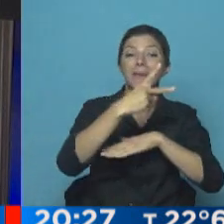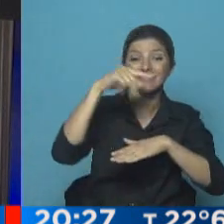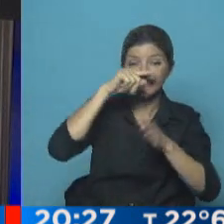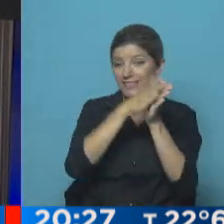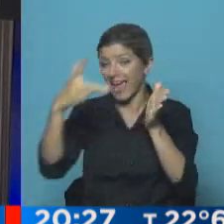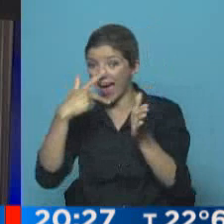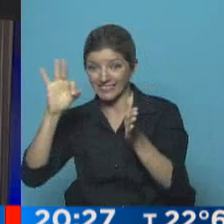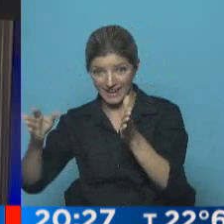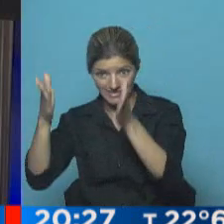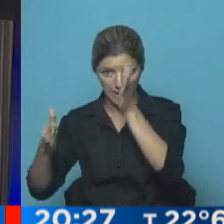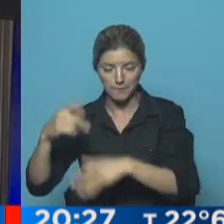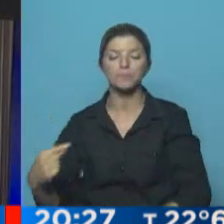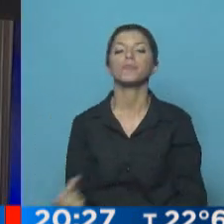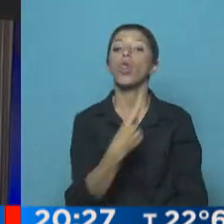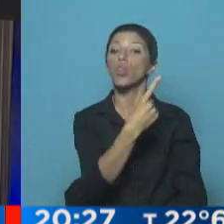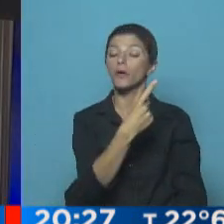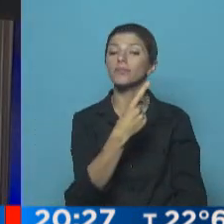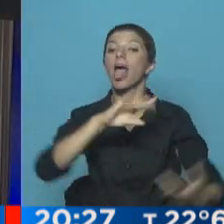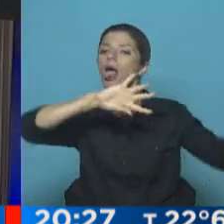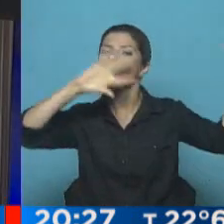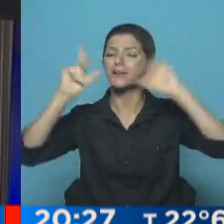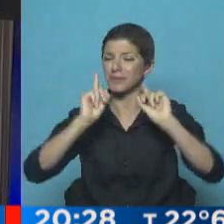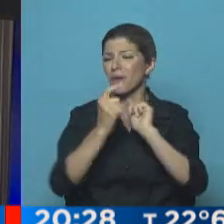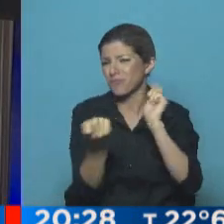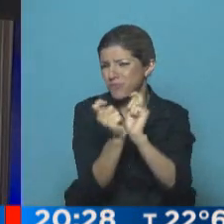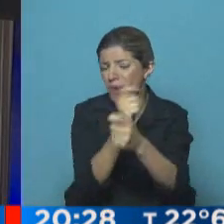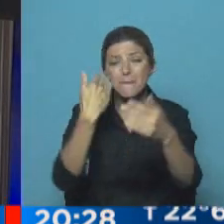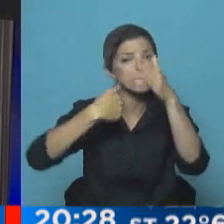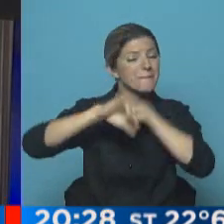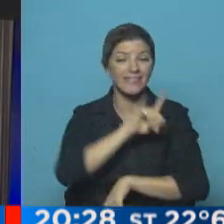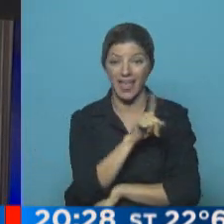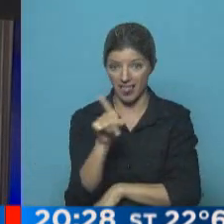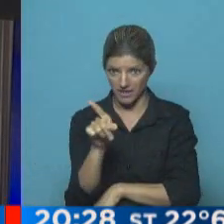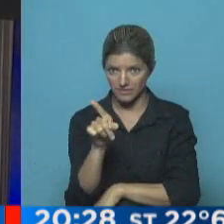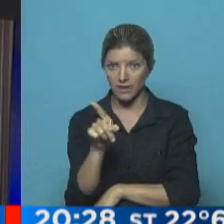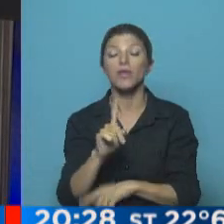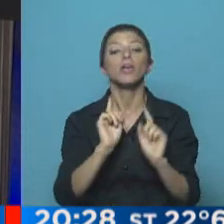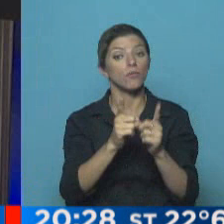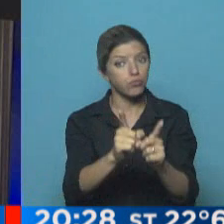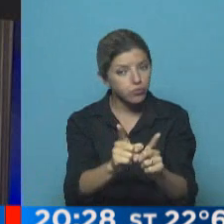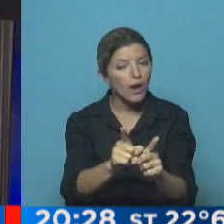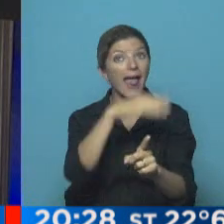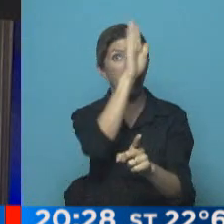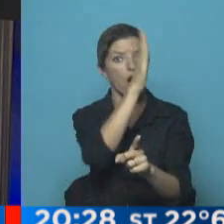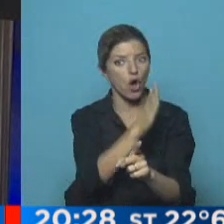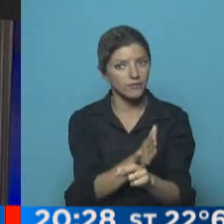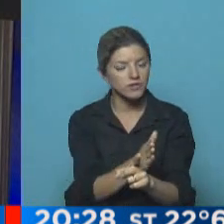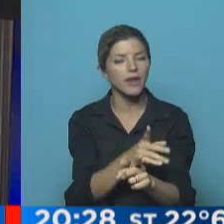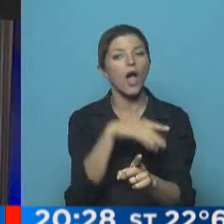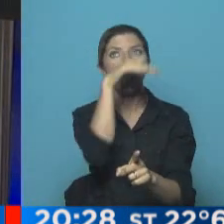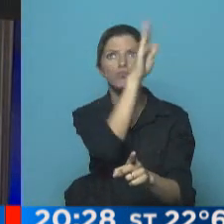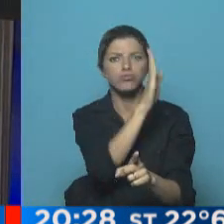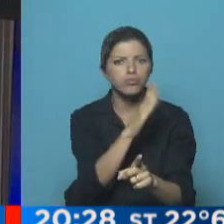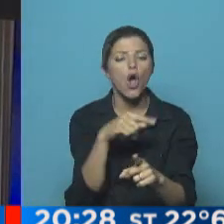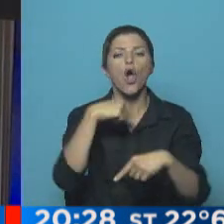el noroeste argentino allí las condiciones meteorológicas también inestables, especialmente en el este de la región, y continúa todavía a lo largo de la región cordillerana el viento